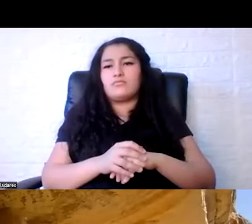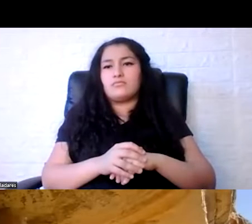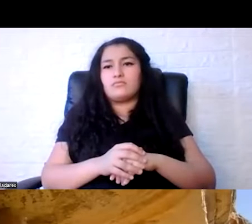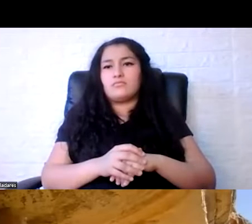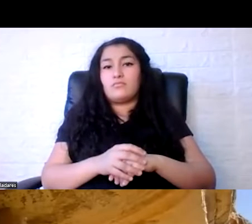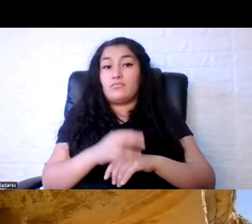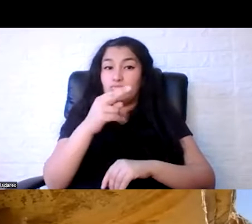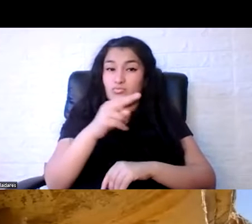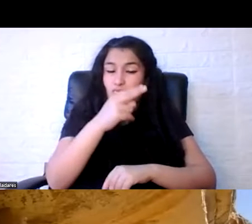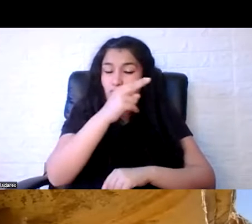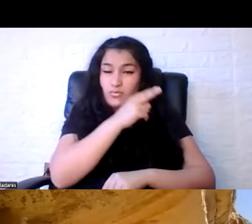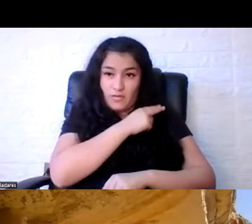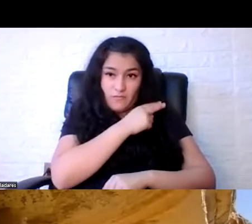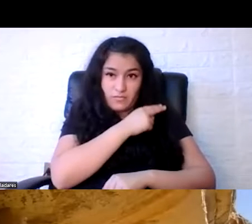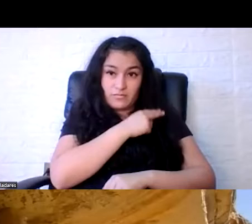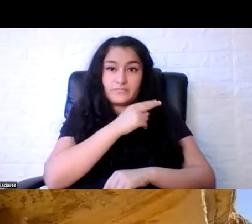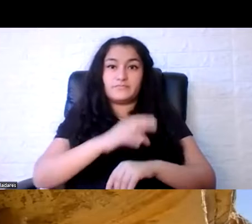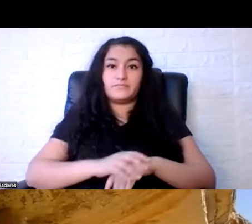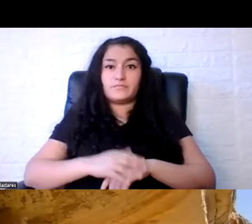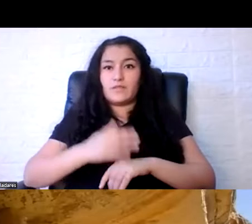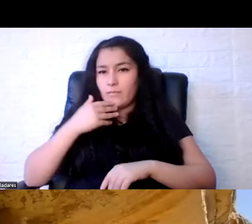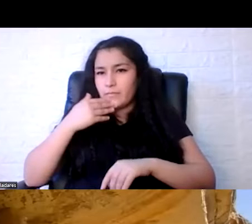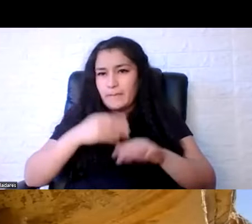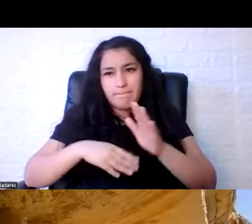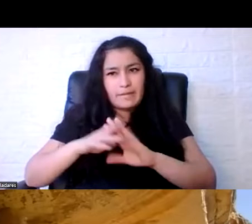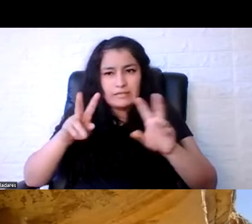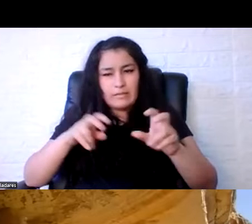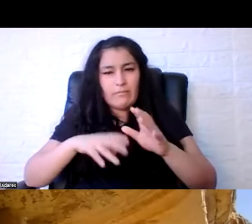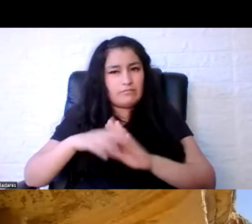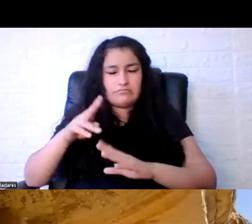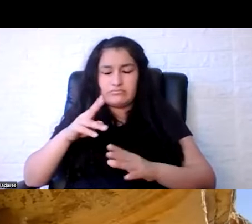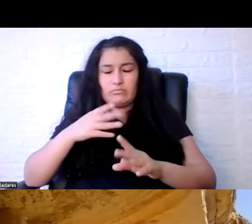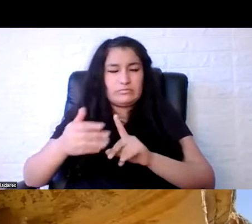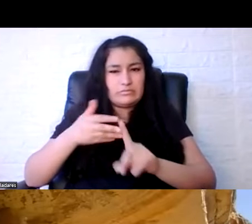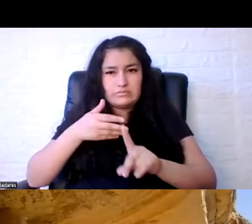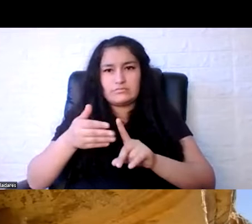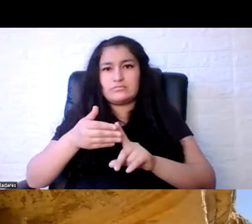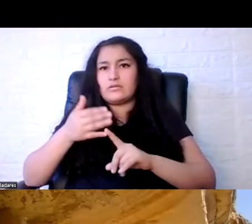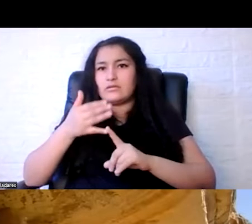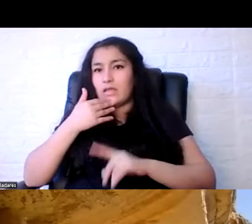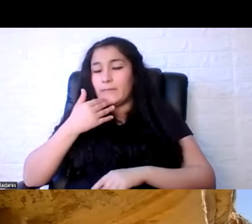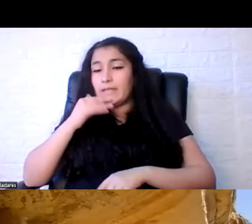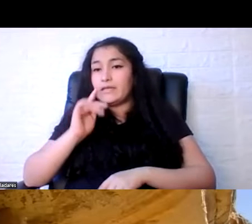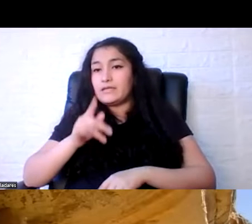sus jefes, sobre todo mucha cuestión de malos tratos, pero también dentro de